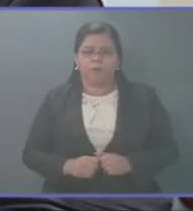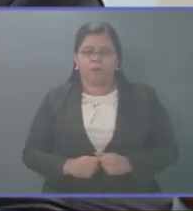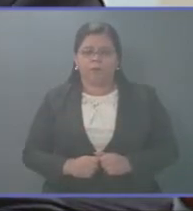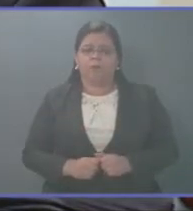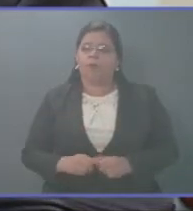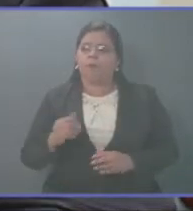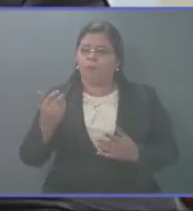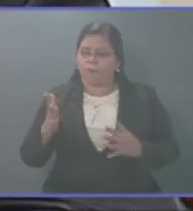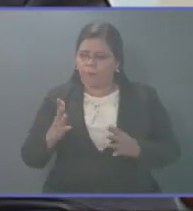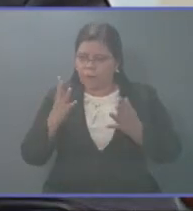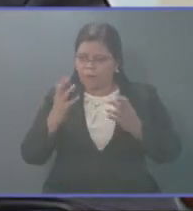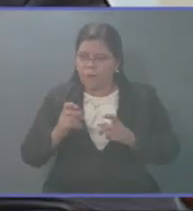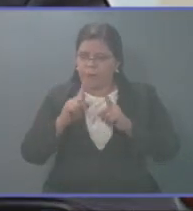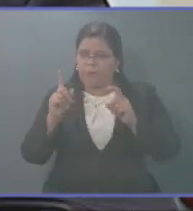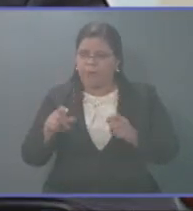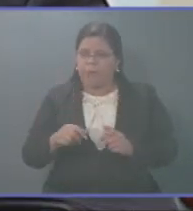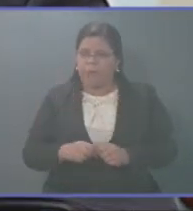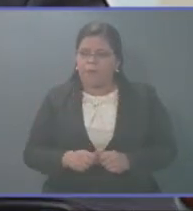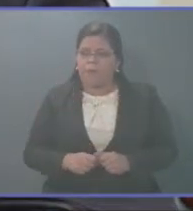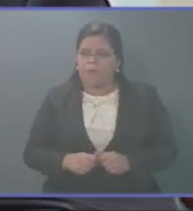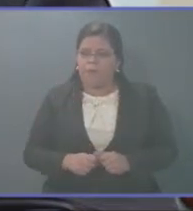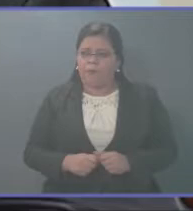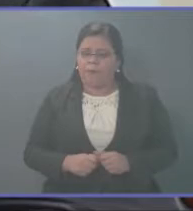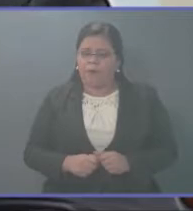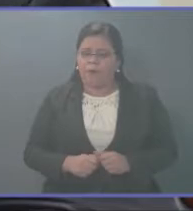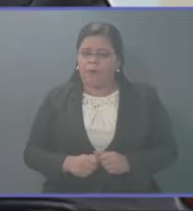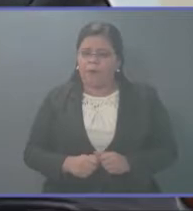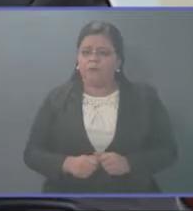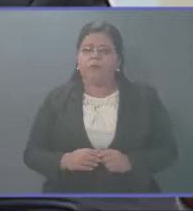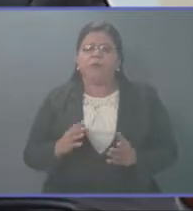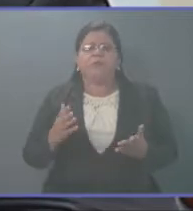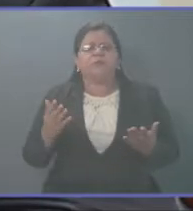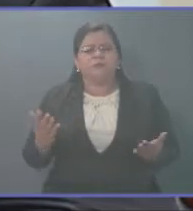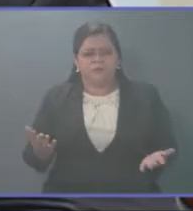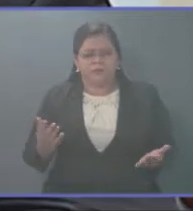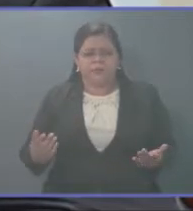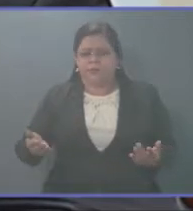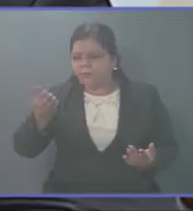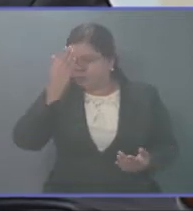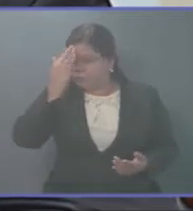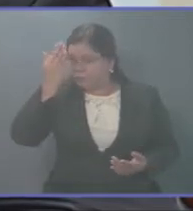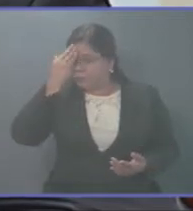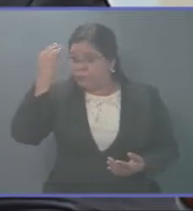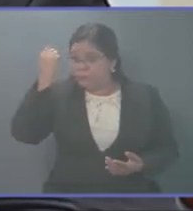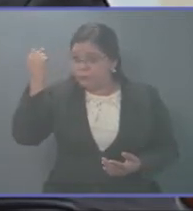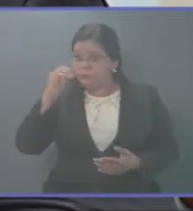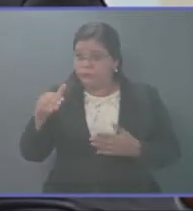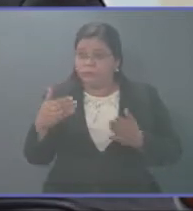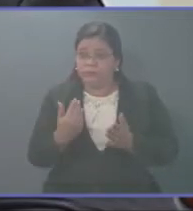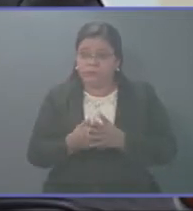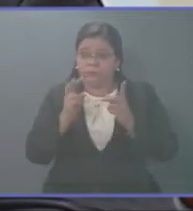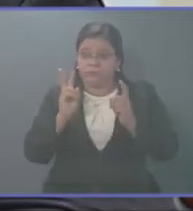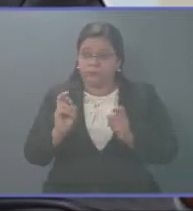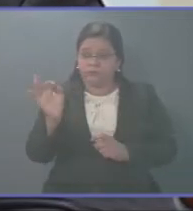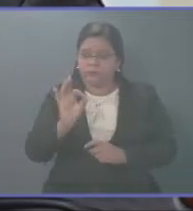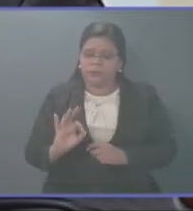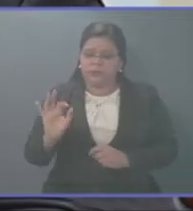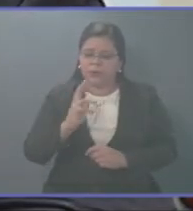le hago la siguiente pregunta. ¿Por qué, siendo de tanta importancia llevar agua de calidad a nuestra